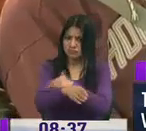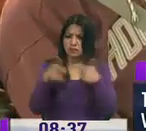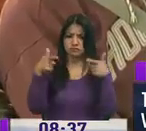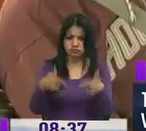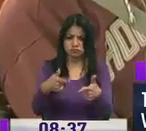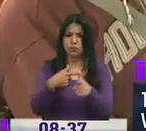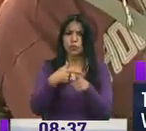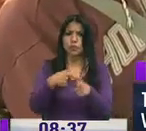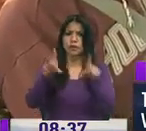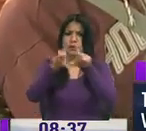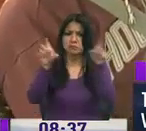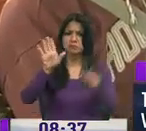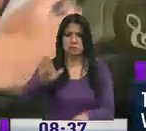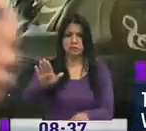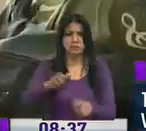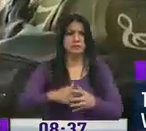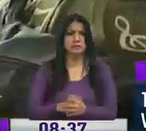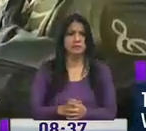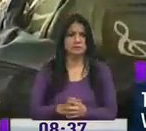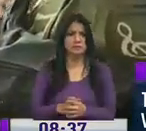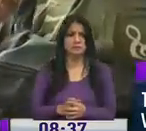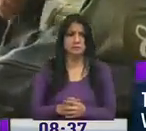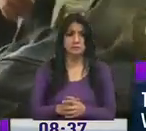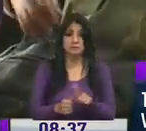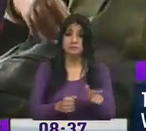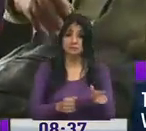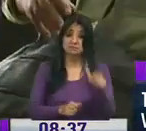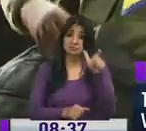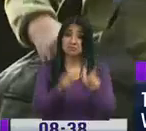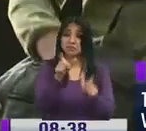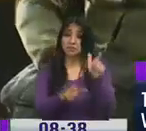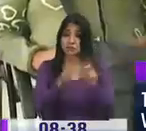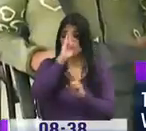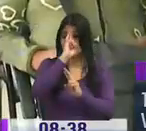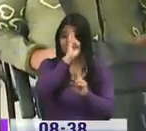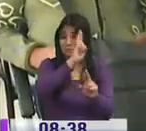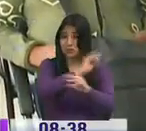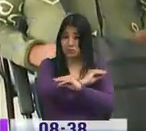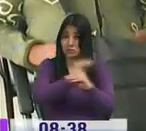a empresa Furukawa y reparar la dignidad y los derechos